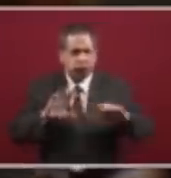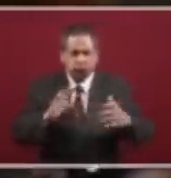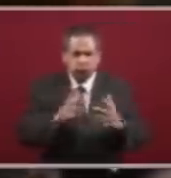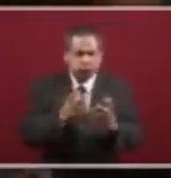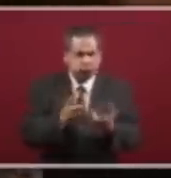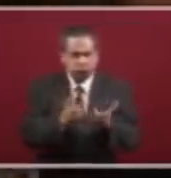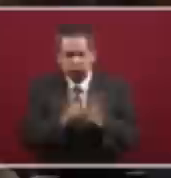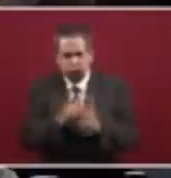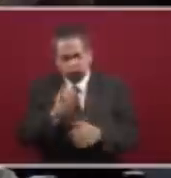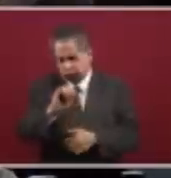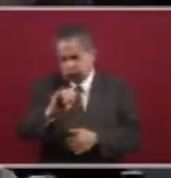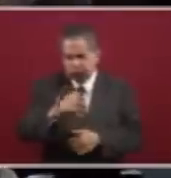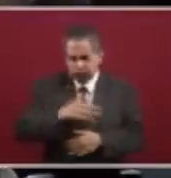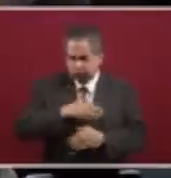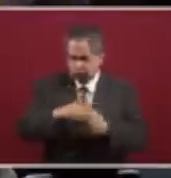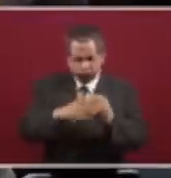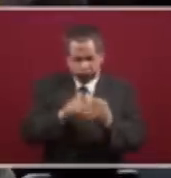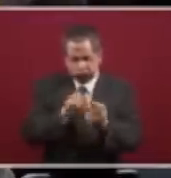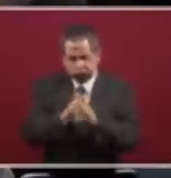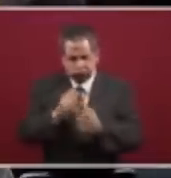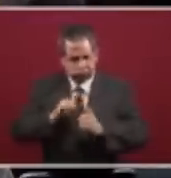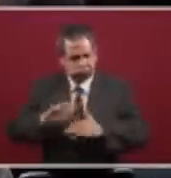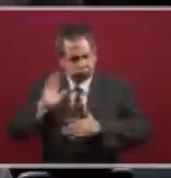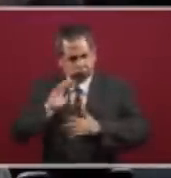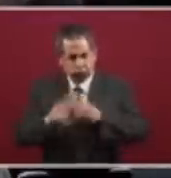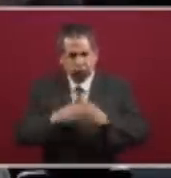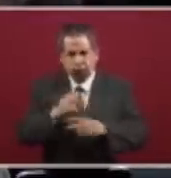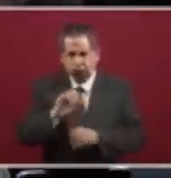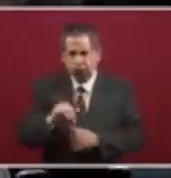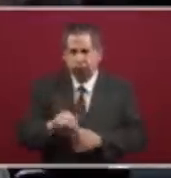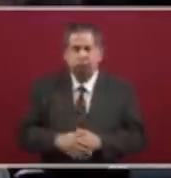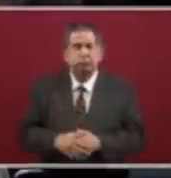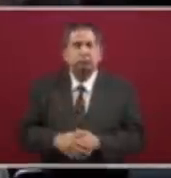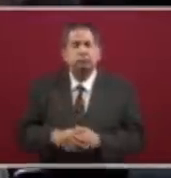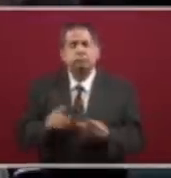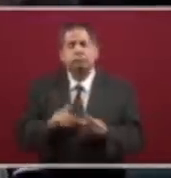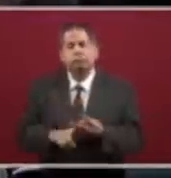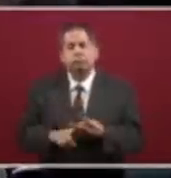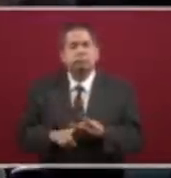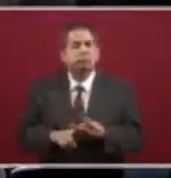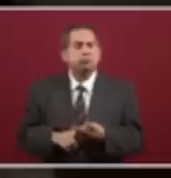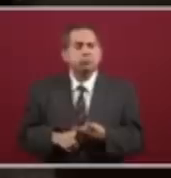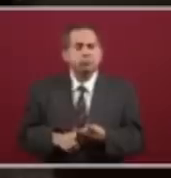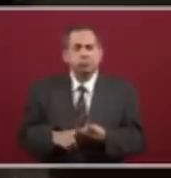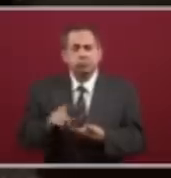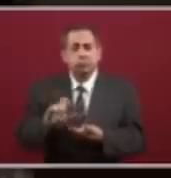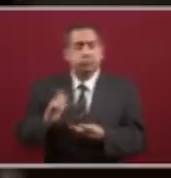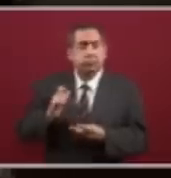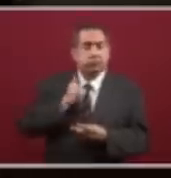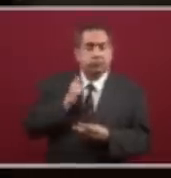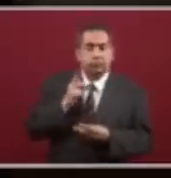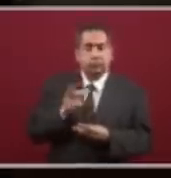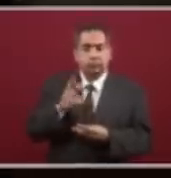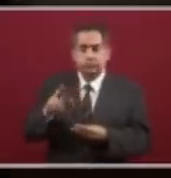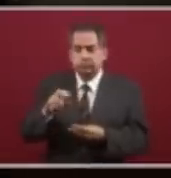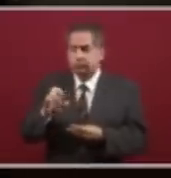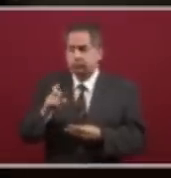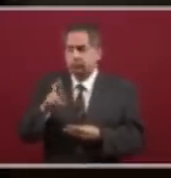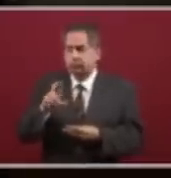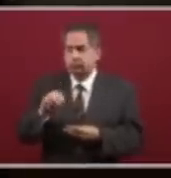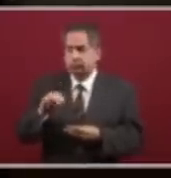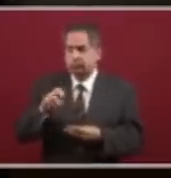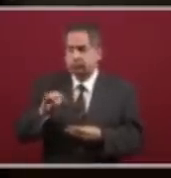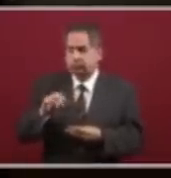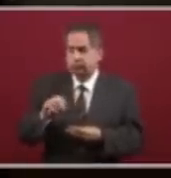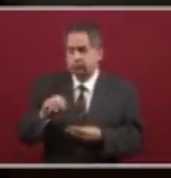grupos si son todos me comprometo y la otra es el ex procurador eduardo medina-mora en ese